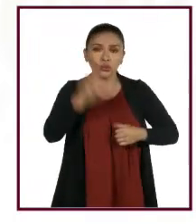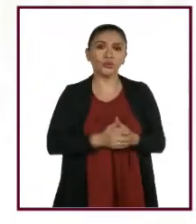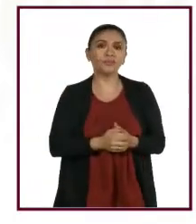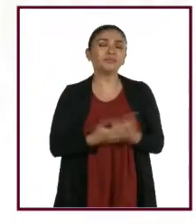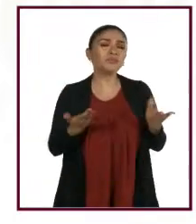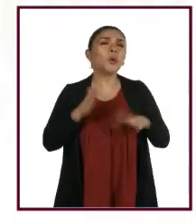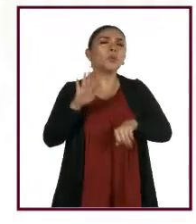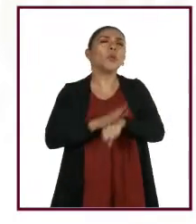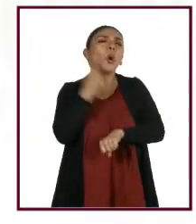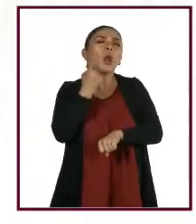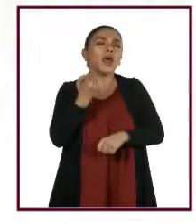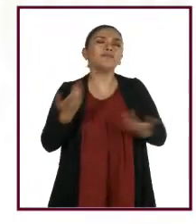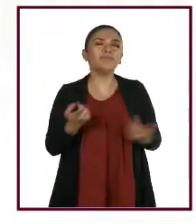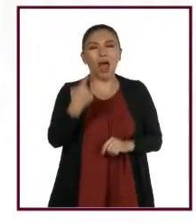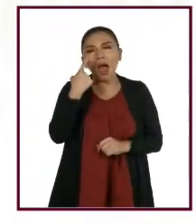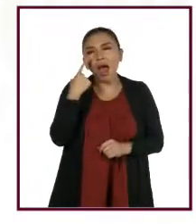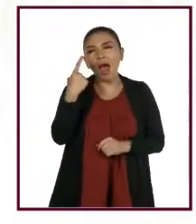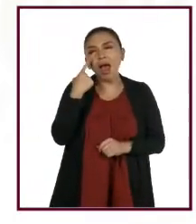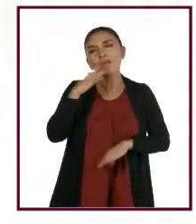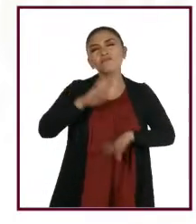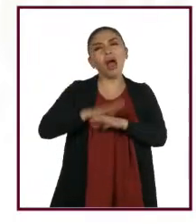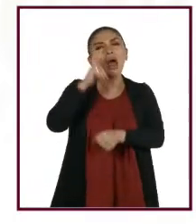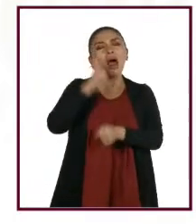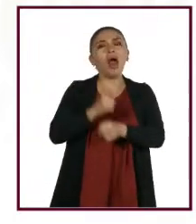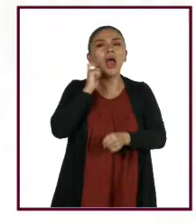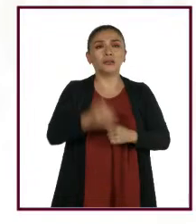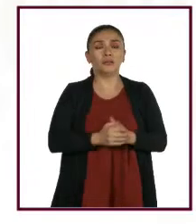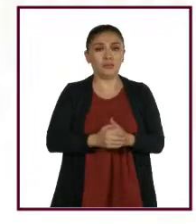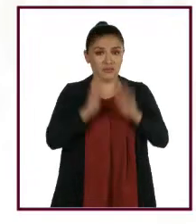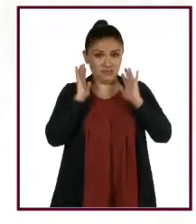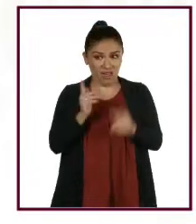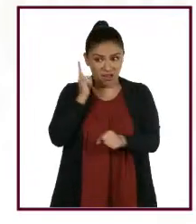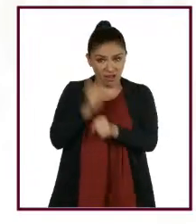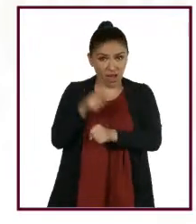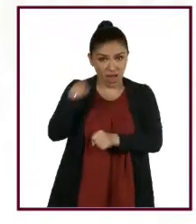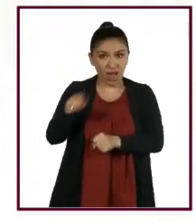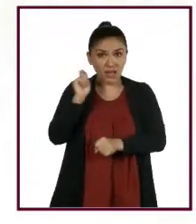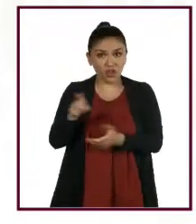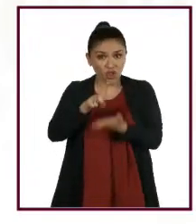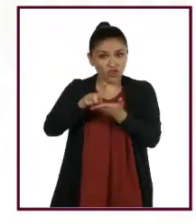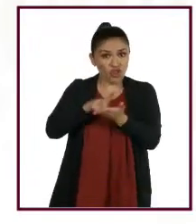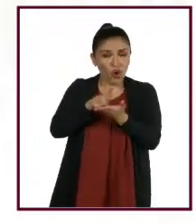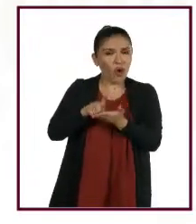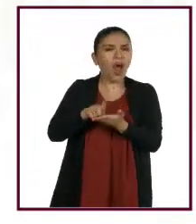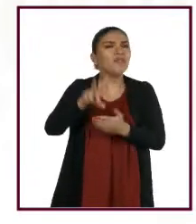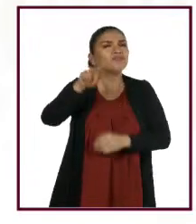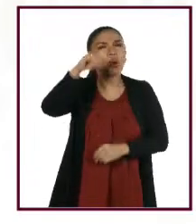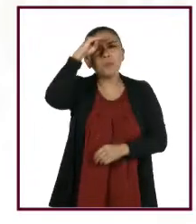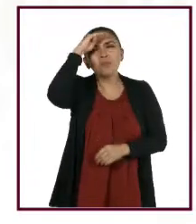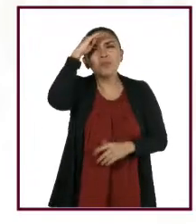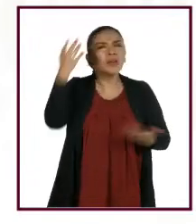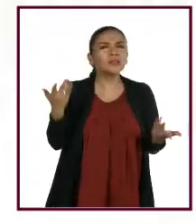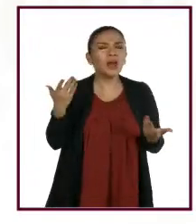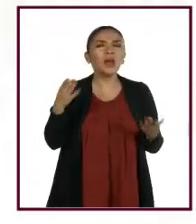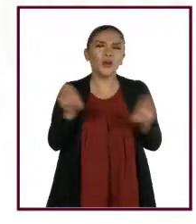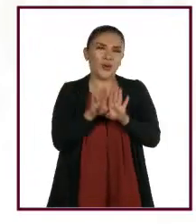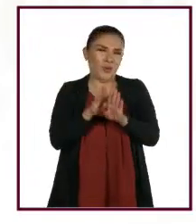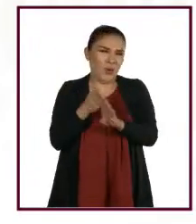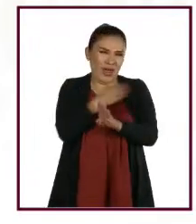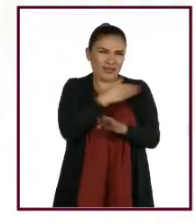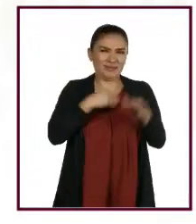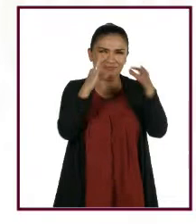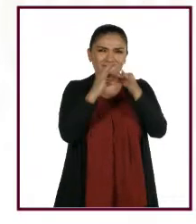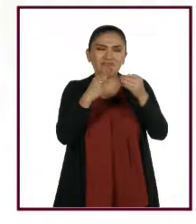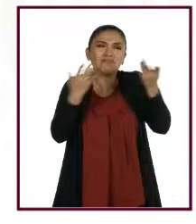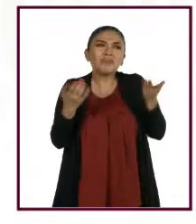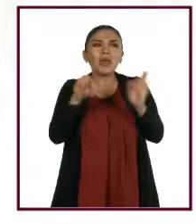situaciones principales es que generalmente no se identifican como sustancia de abuso. Existen, como vimos,